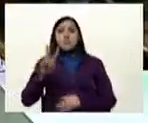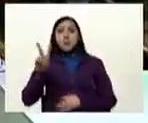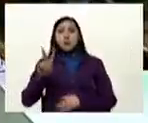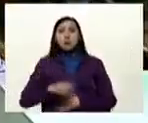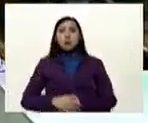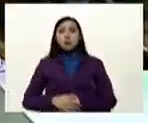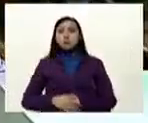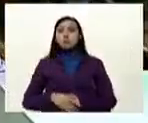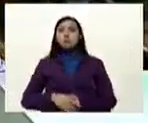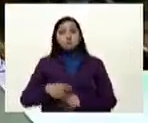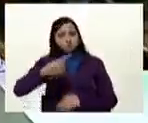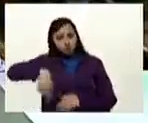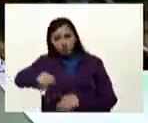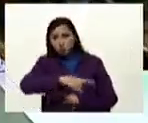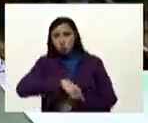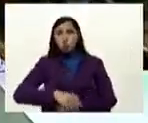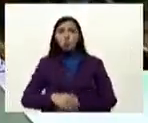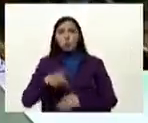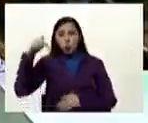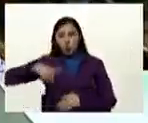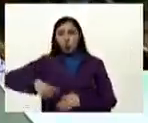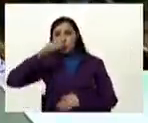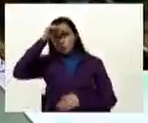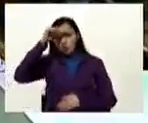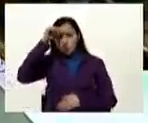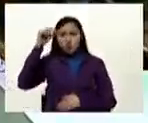esa juventud, hoy domingo,